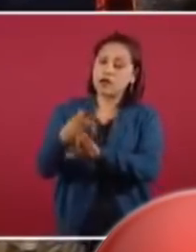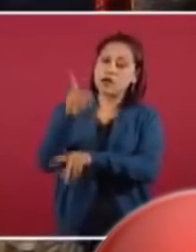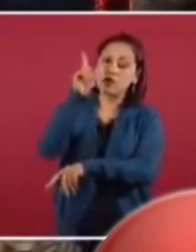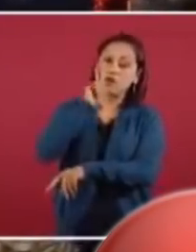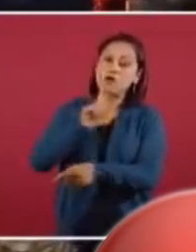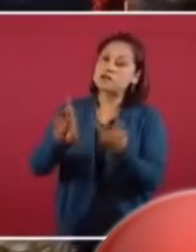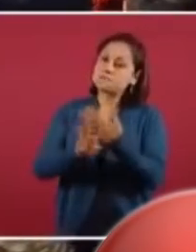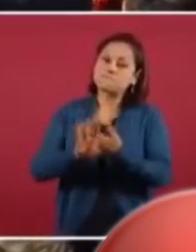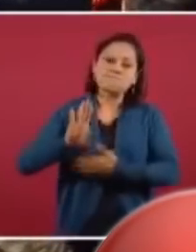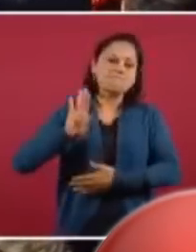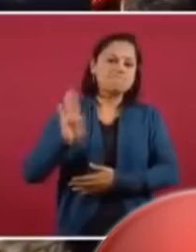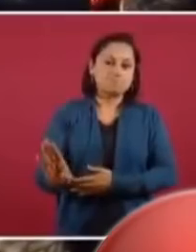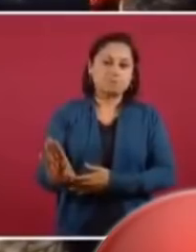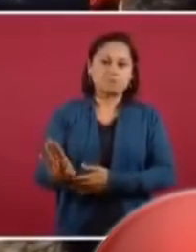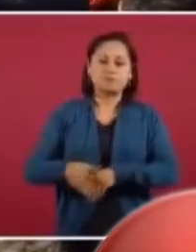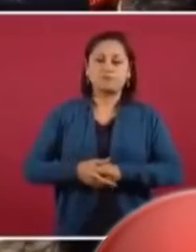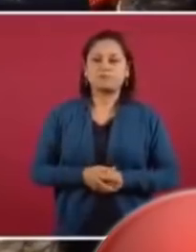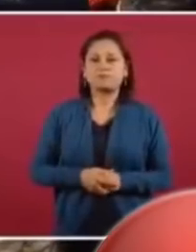mujeres.